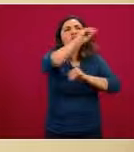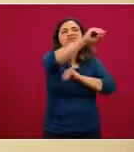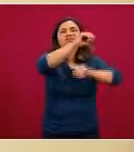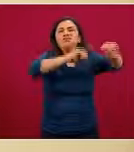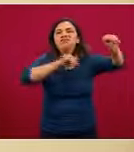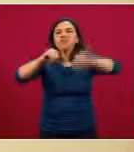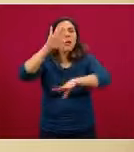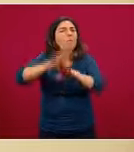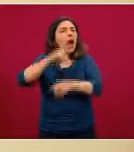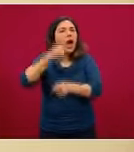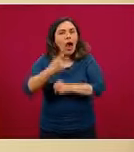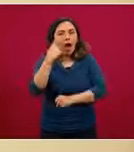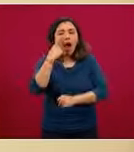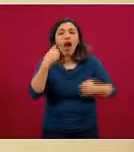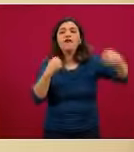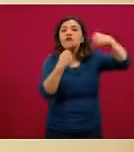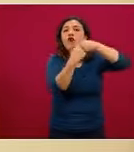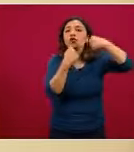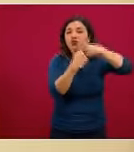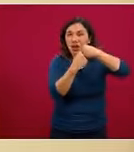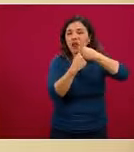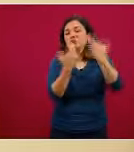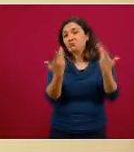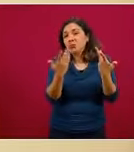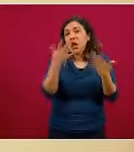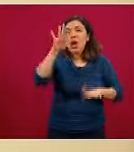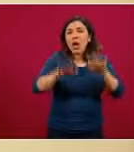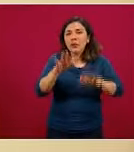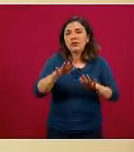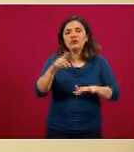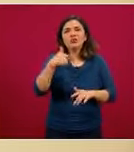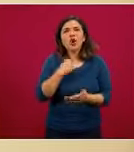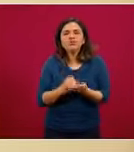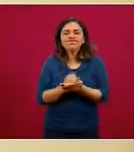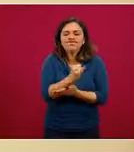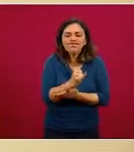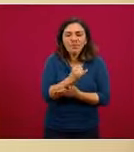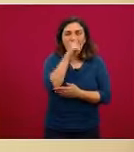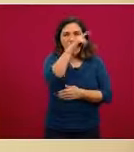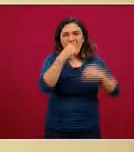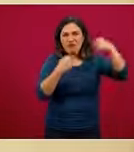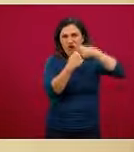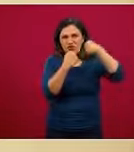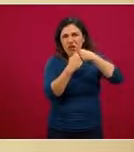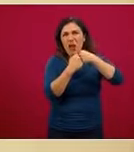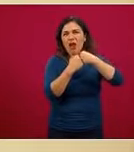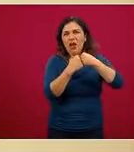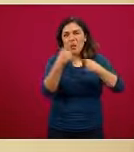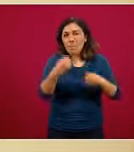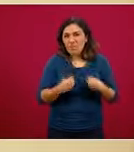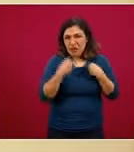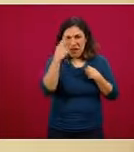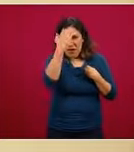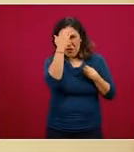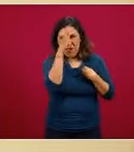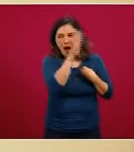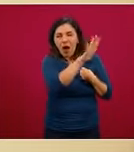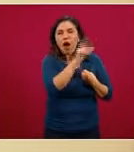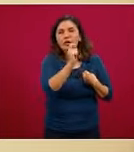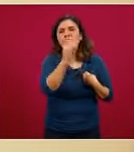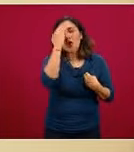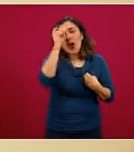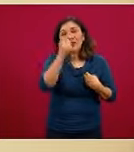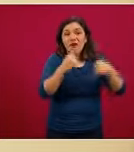regiones fronterizas. Los que en algún momento hemos residido en un estado fronterizo sabemos que la